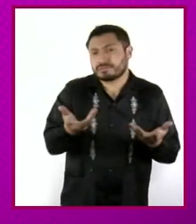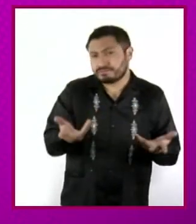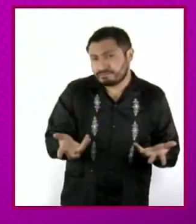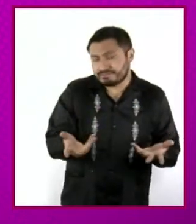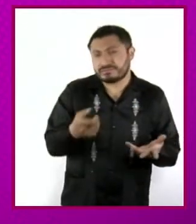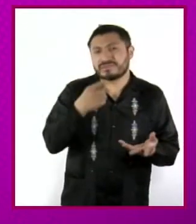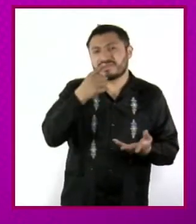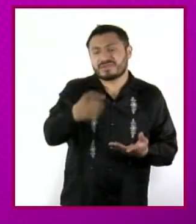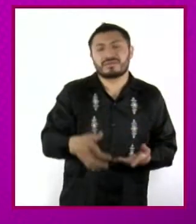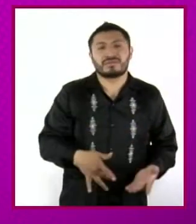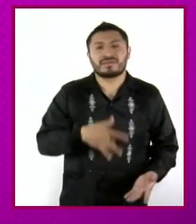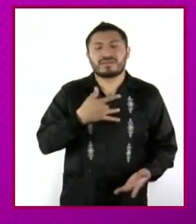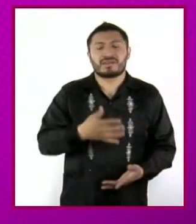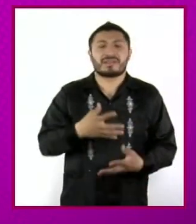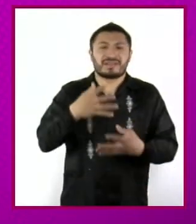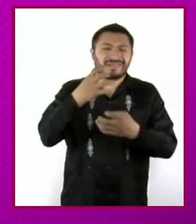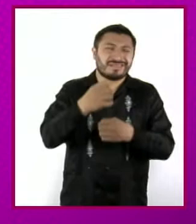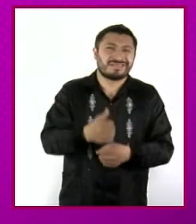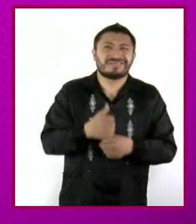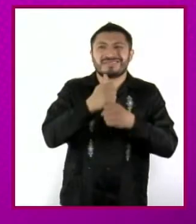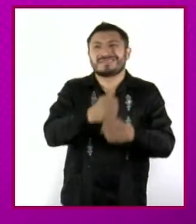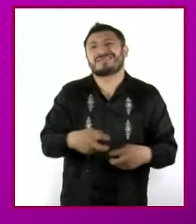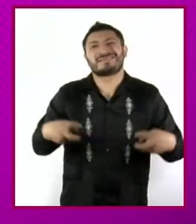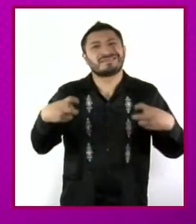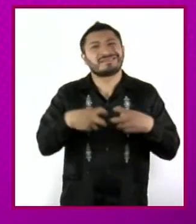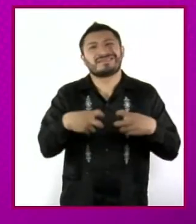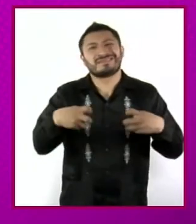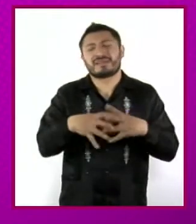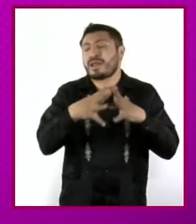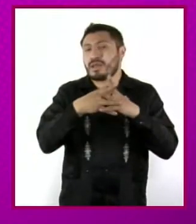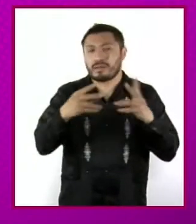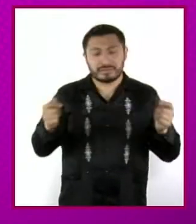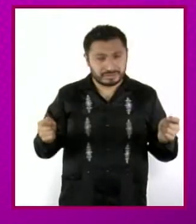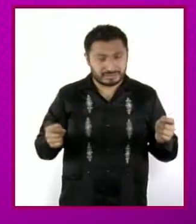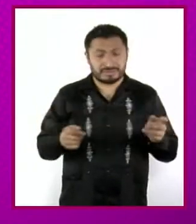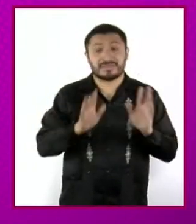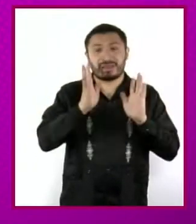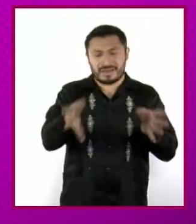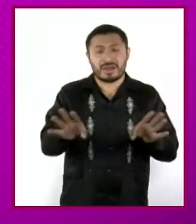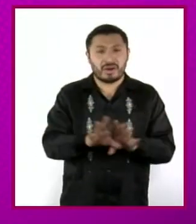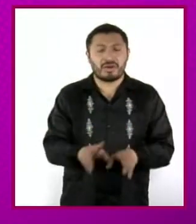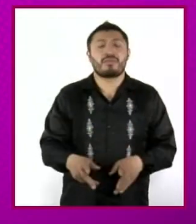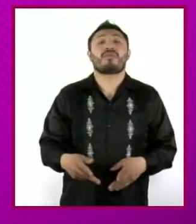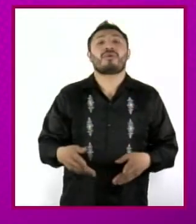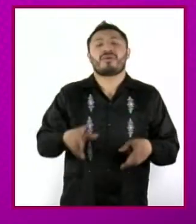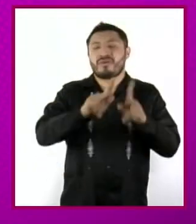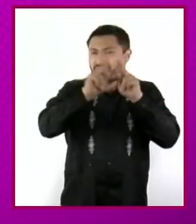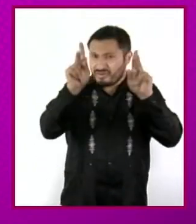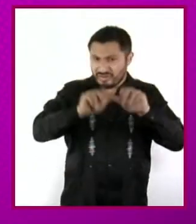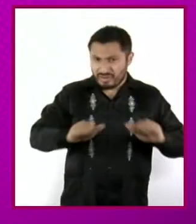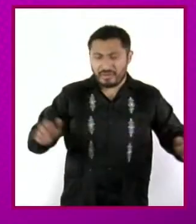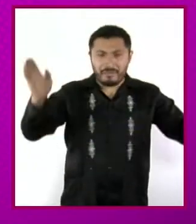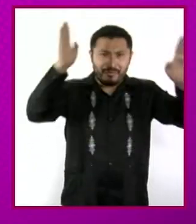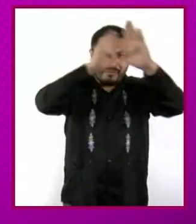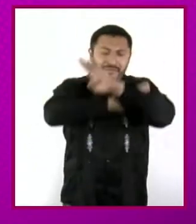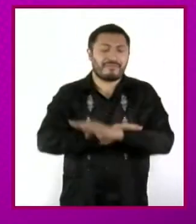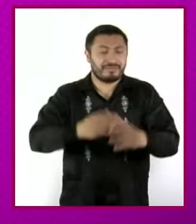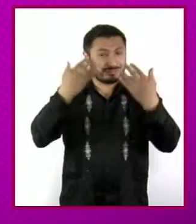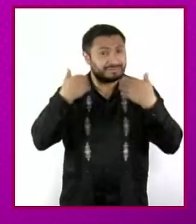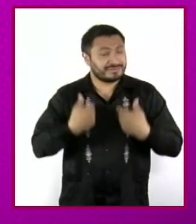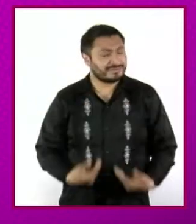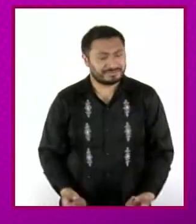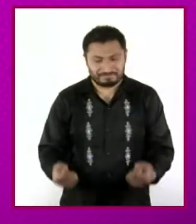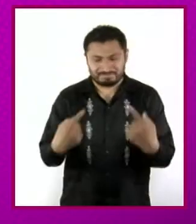que se libere esta angustia. Ya vemos una reconciliación con nosotros mismos y con nuestra finitud